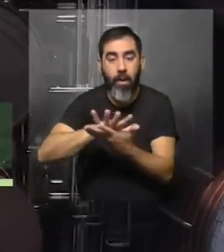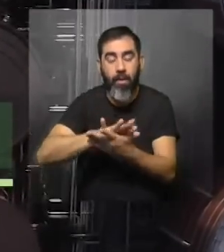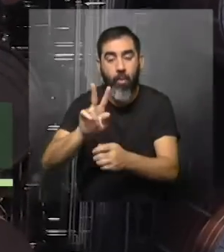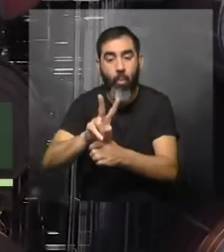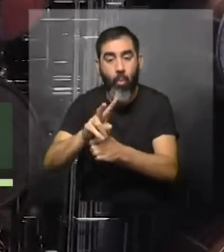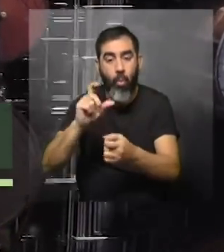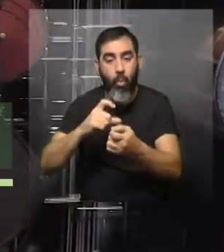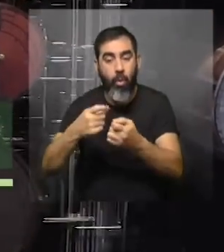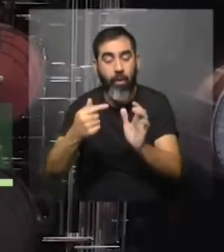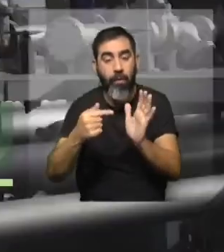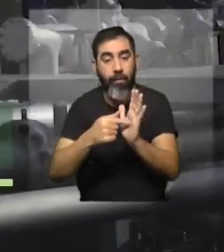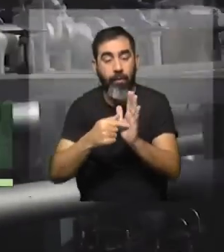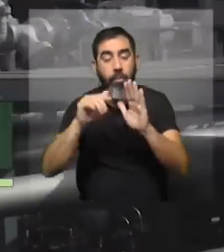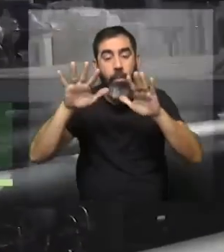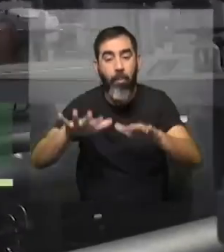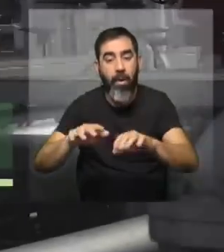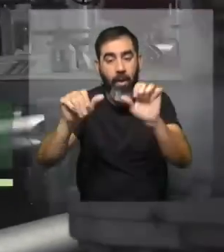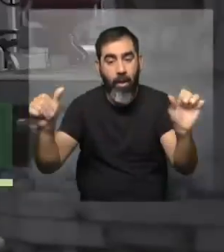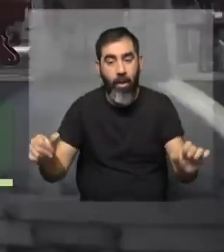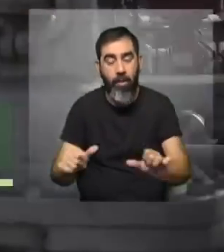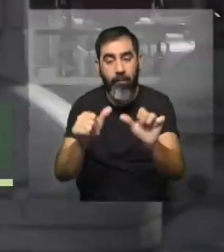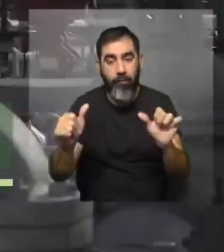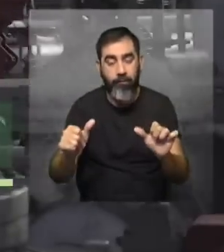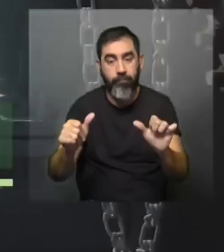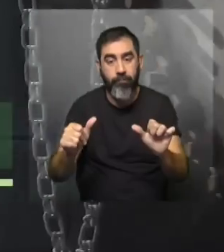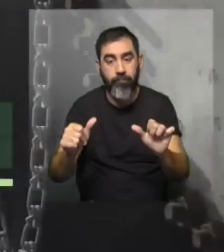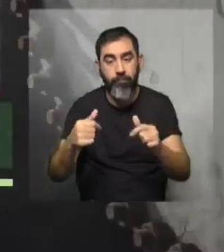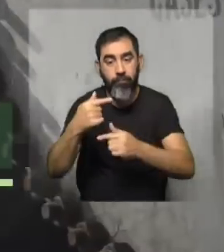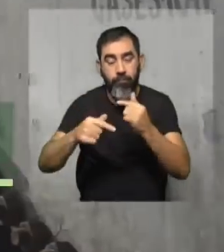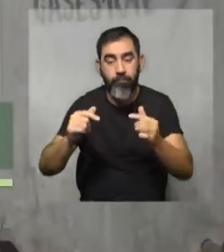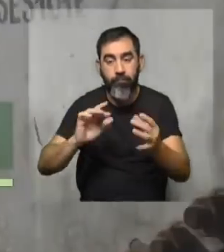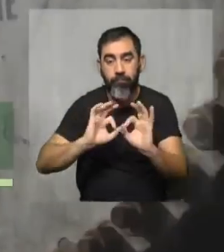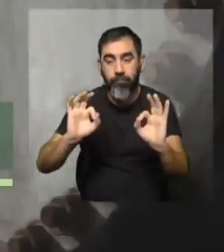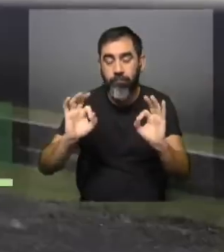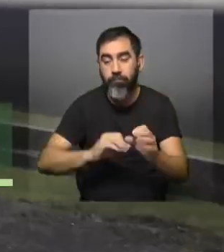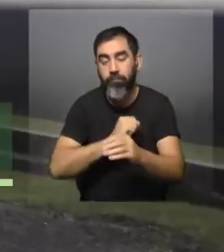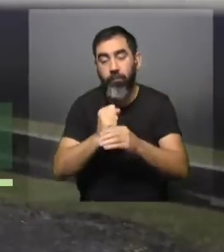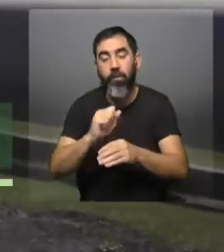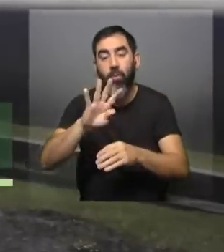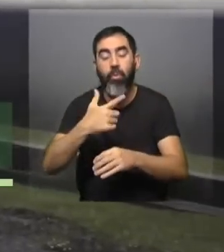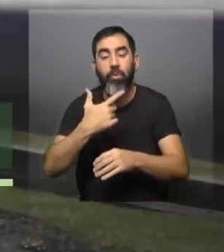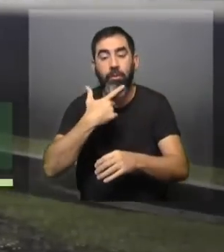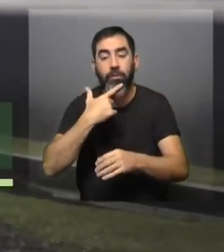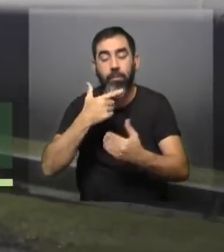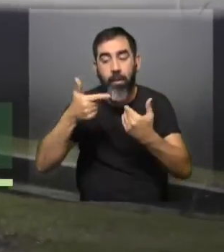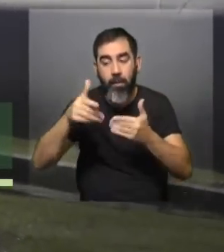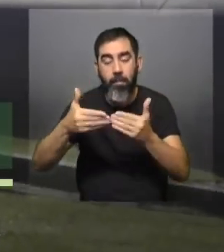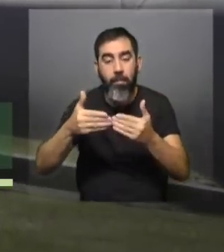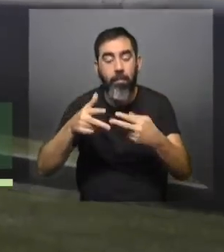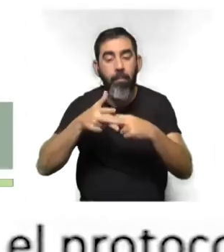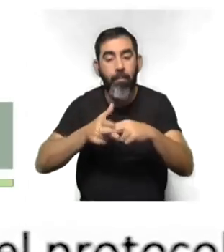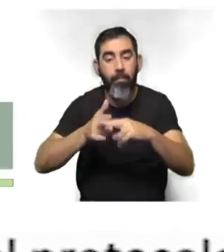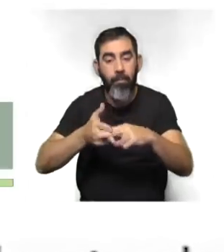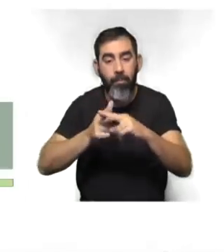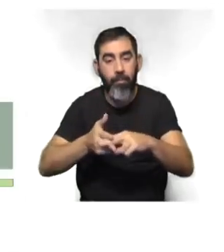el directorio de ancap decidió operar la actividad de la refinería y mantenerla inoperativa hasta el 4 de septiembre cuando comenzará la parada técnica